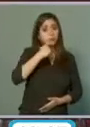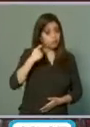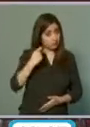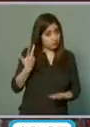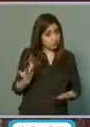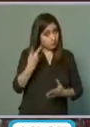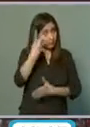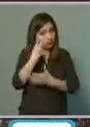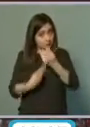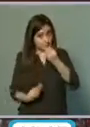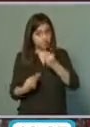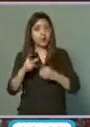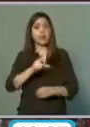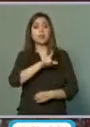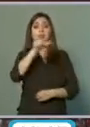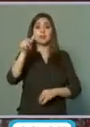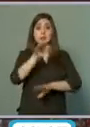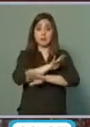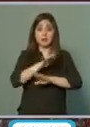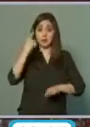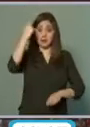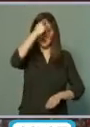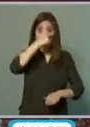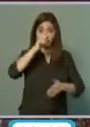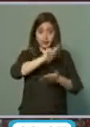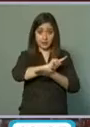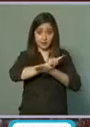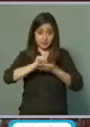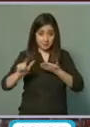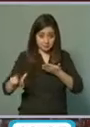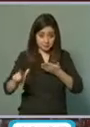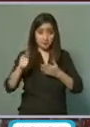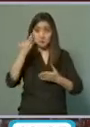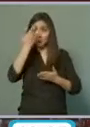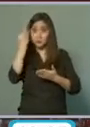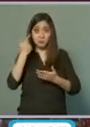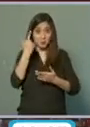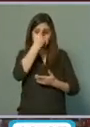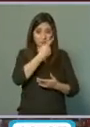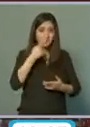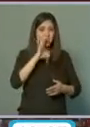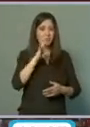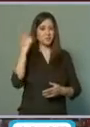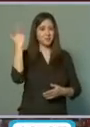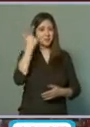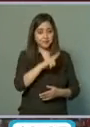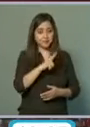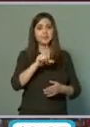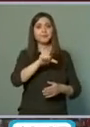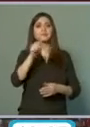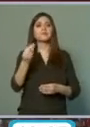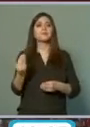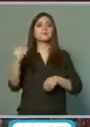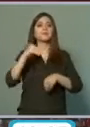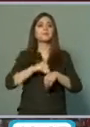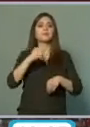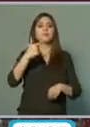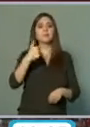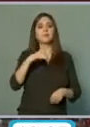ya tenemos una piel limpia, preparada, sin impurezas, vamos a aplicar el gel